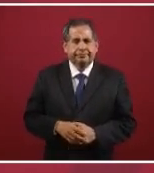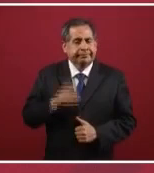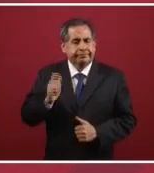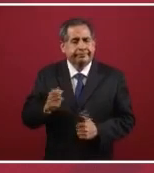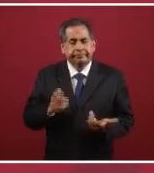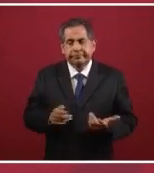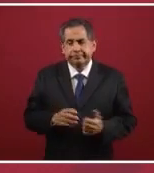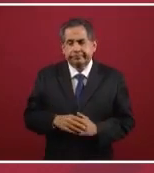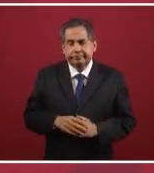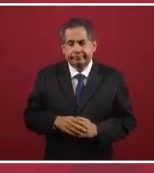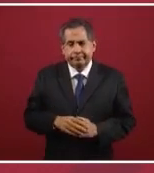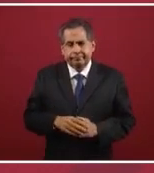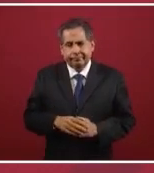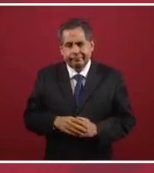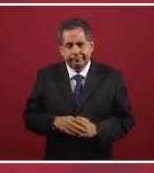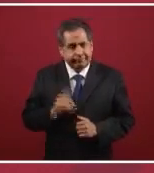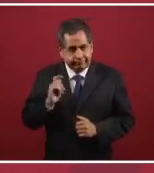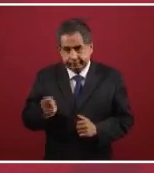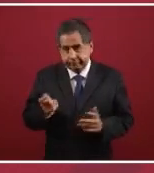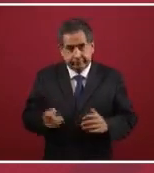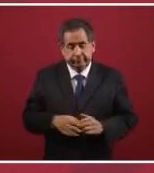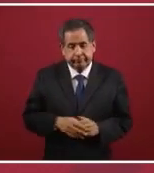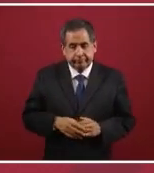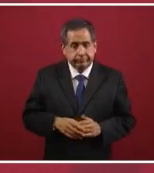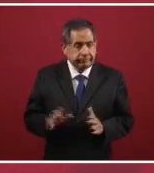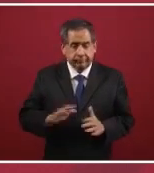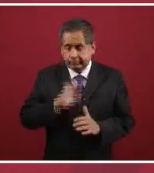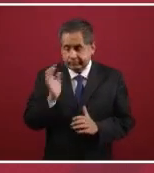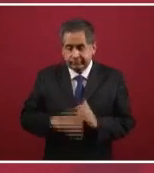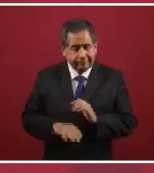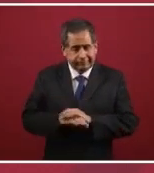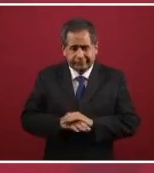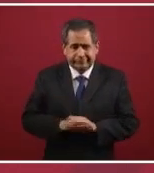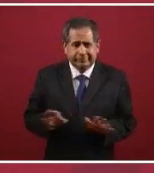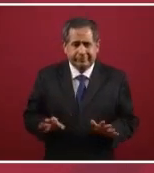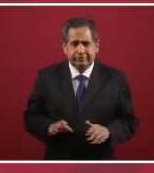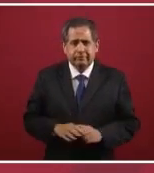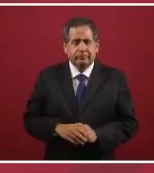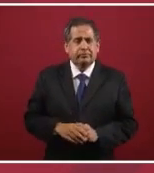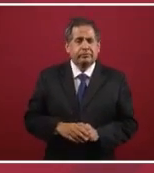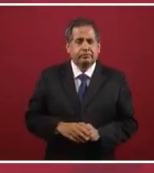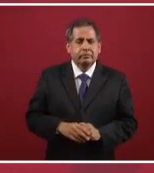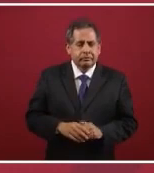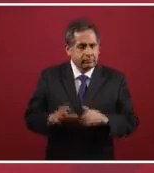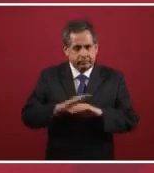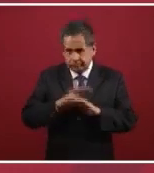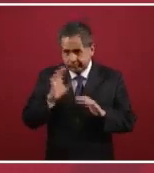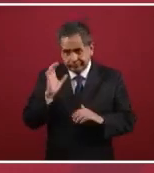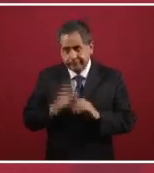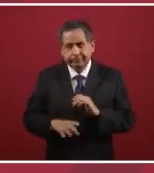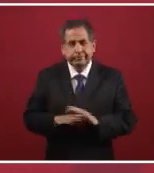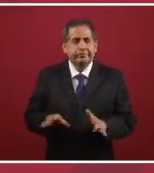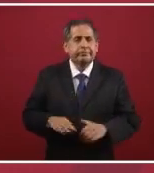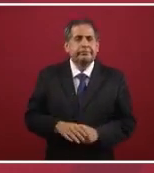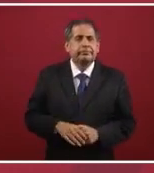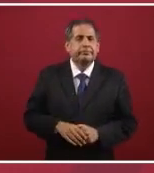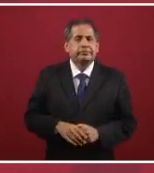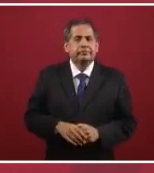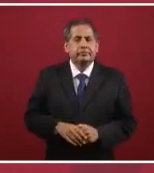Entonces, eso se acabó, eso se terminó.